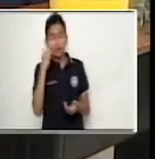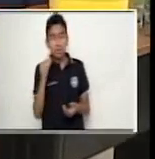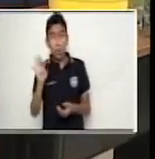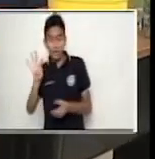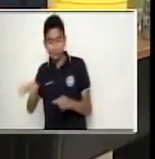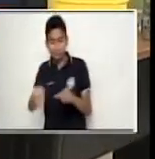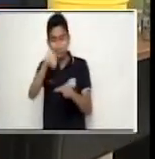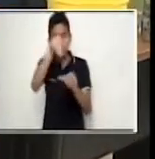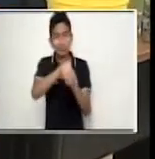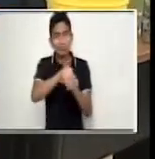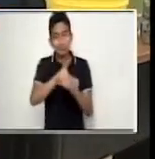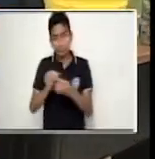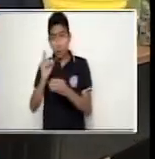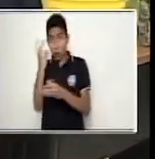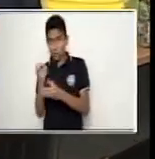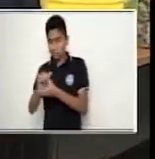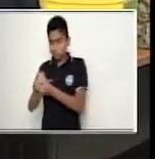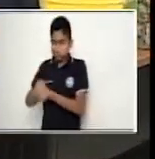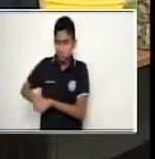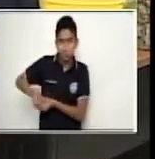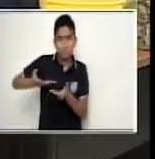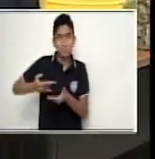y el 2.